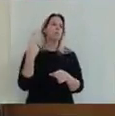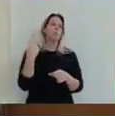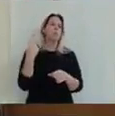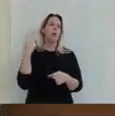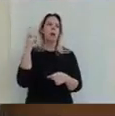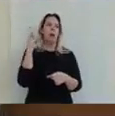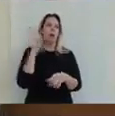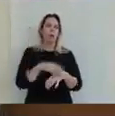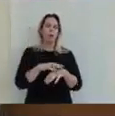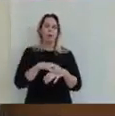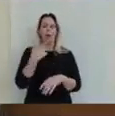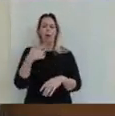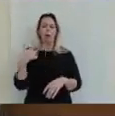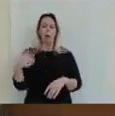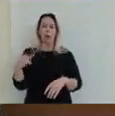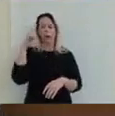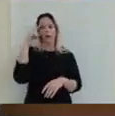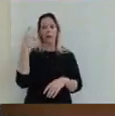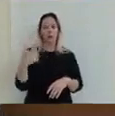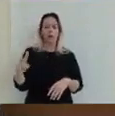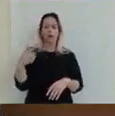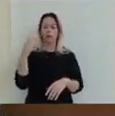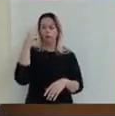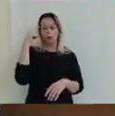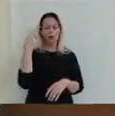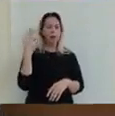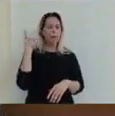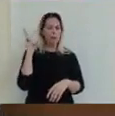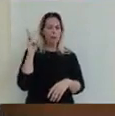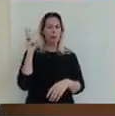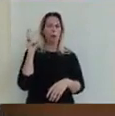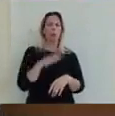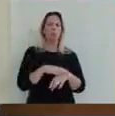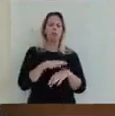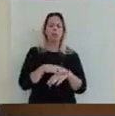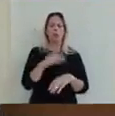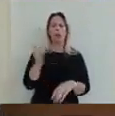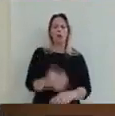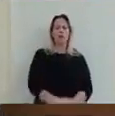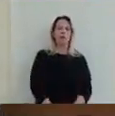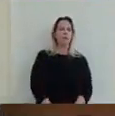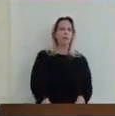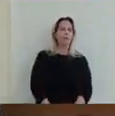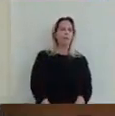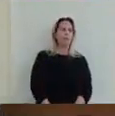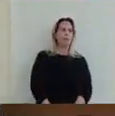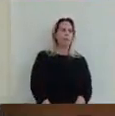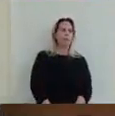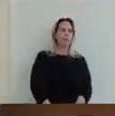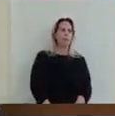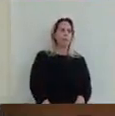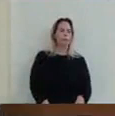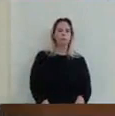certeramente. Desde el comienzo dijimos en la comisión de comité de crisis que tenemos que